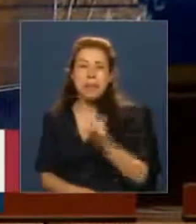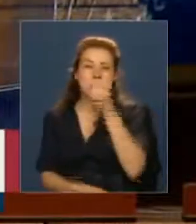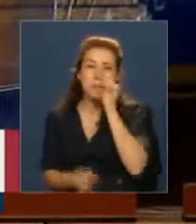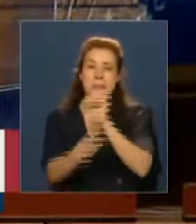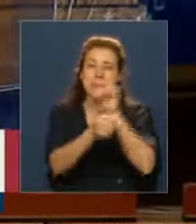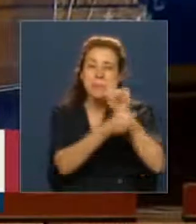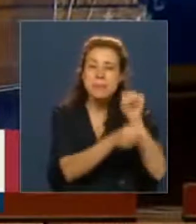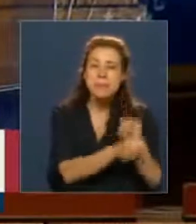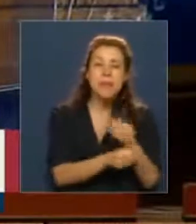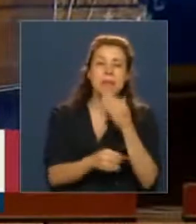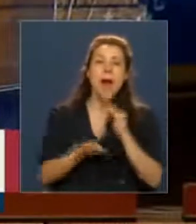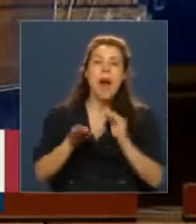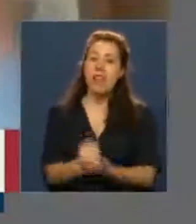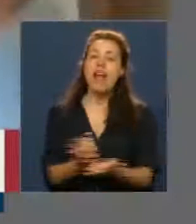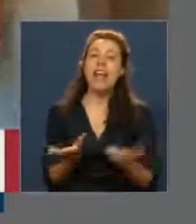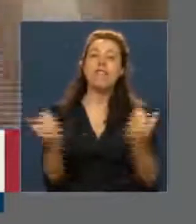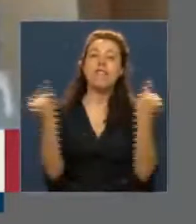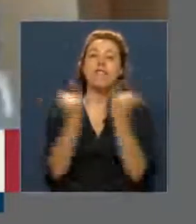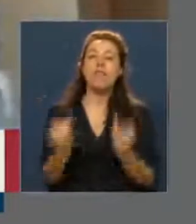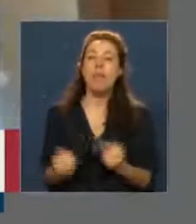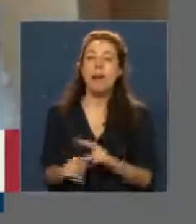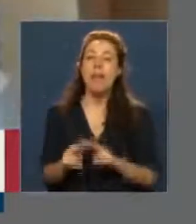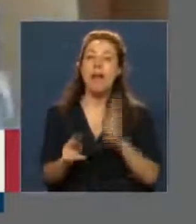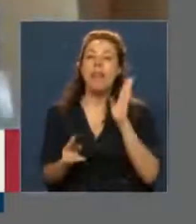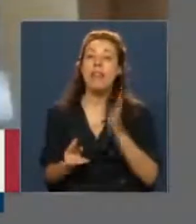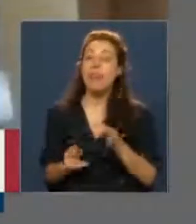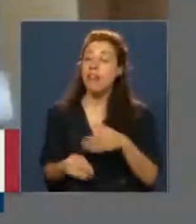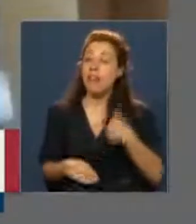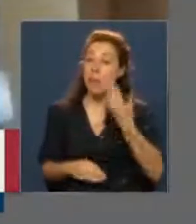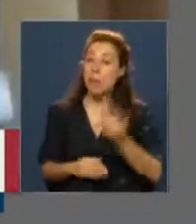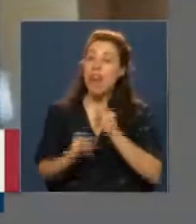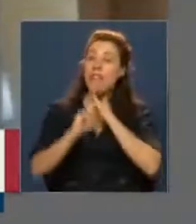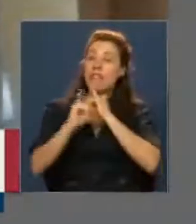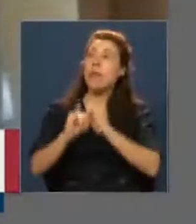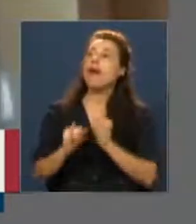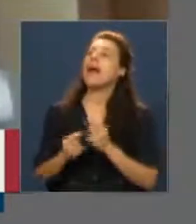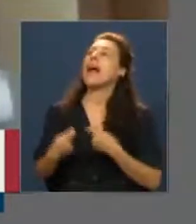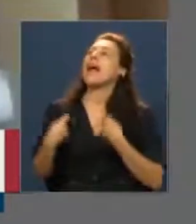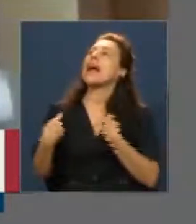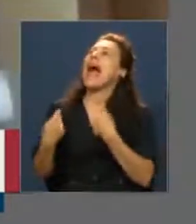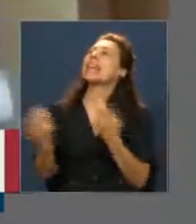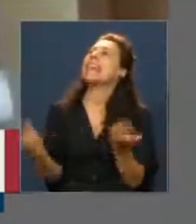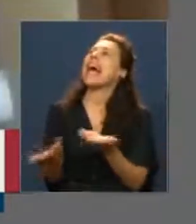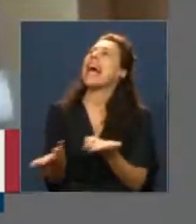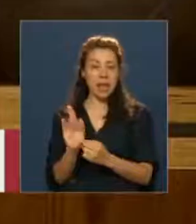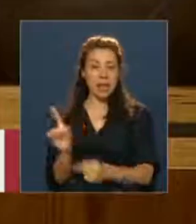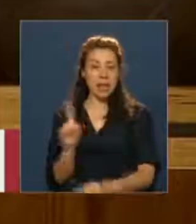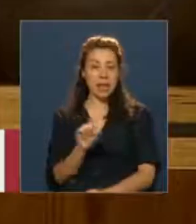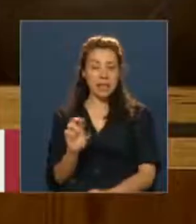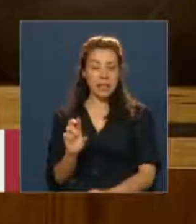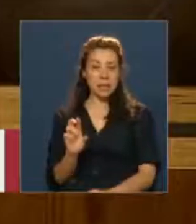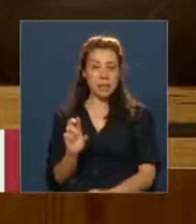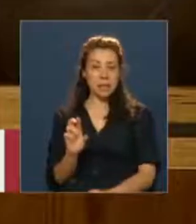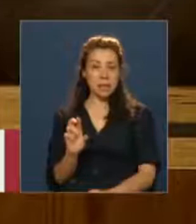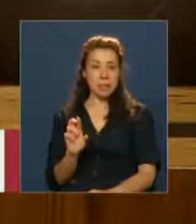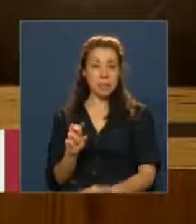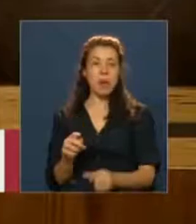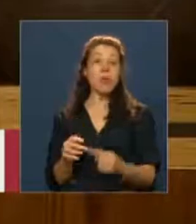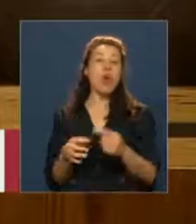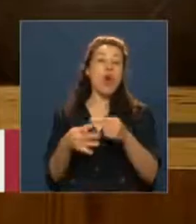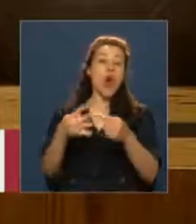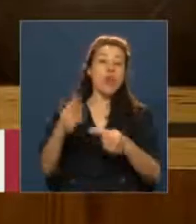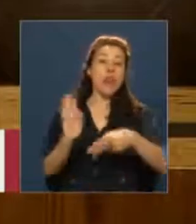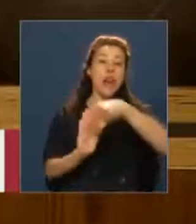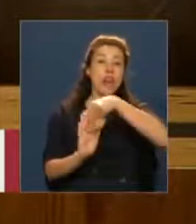legal modifica la subvención escolar preferencial para permitir que todos los alumnos prioritarios y preferentes que asisten a escuelas subvencionadas